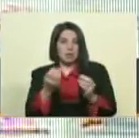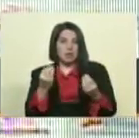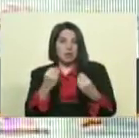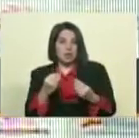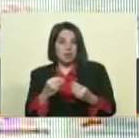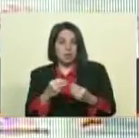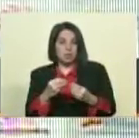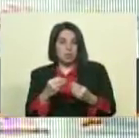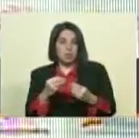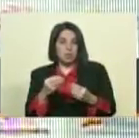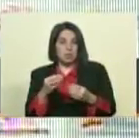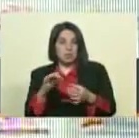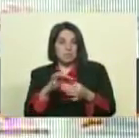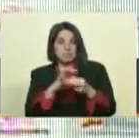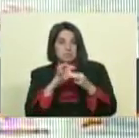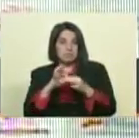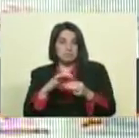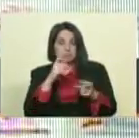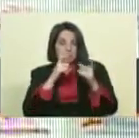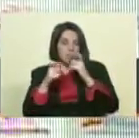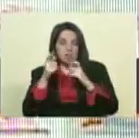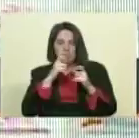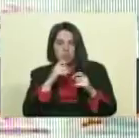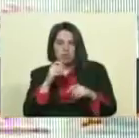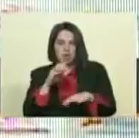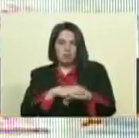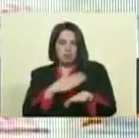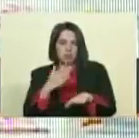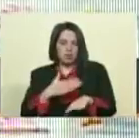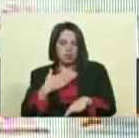humano se pregunta, ¿por qué pudo hacer eso?